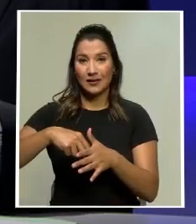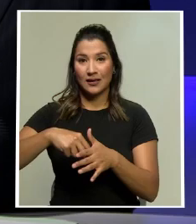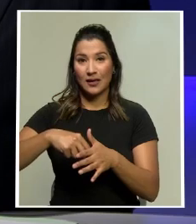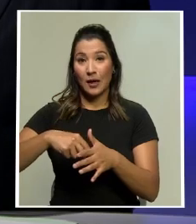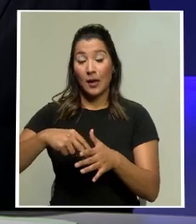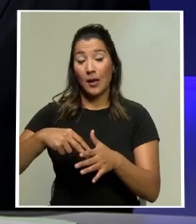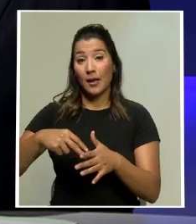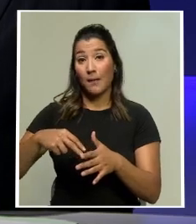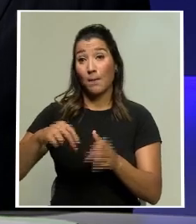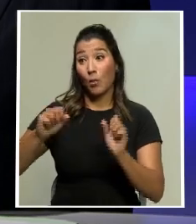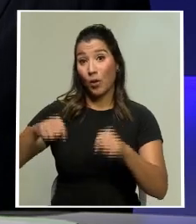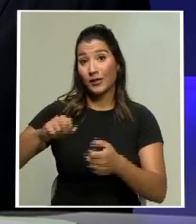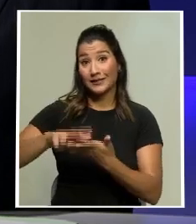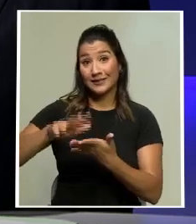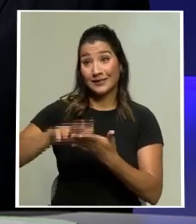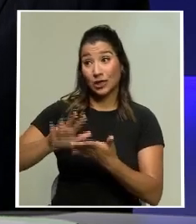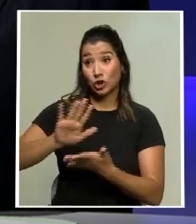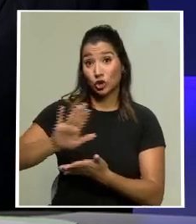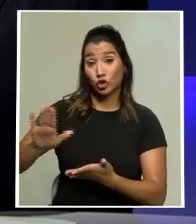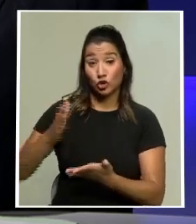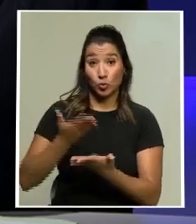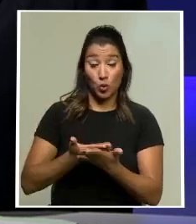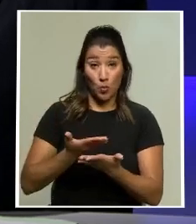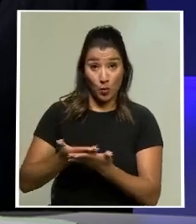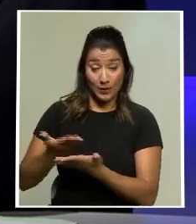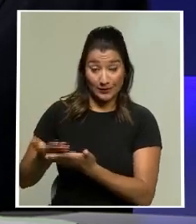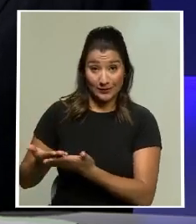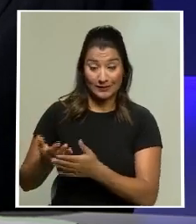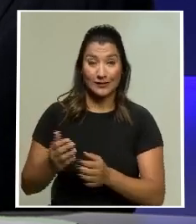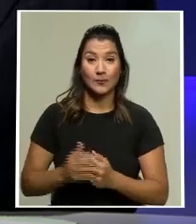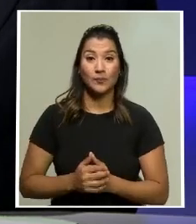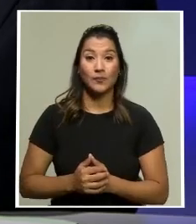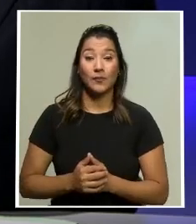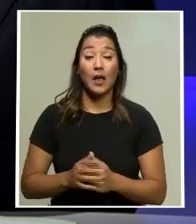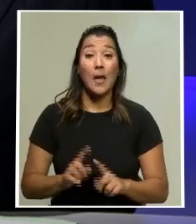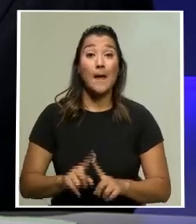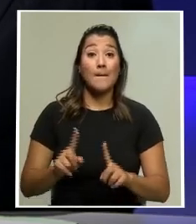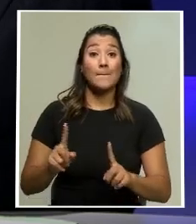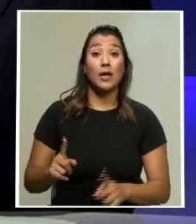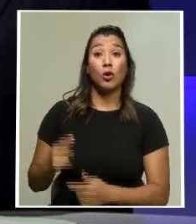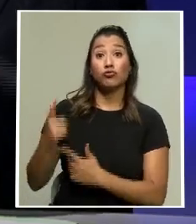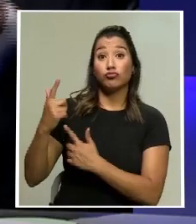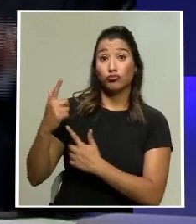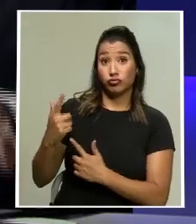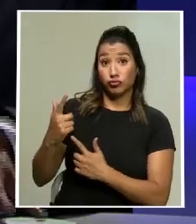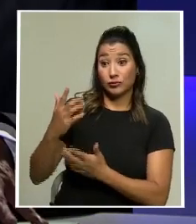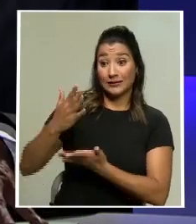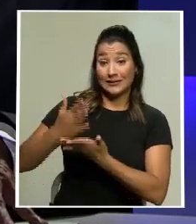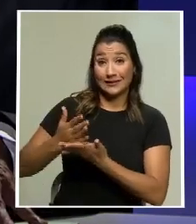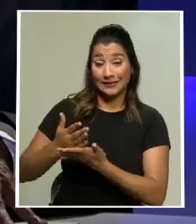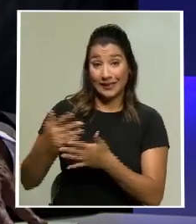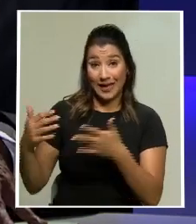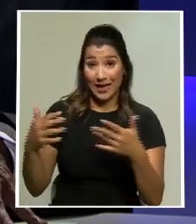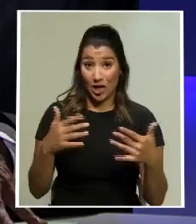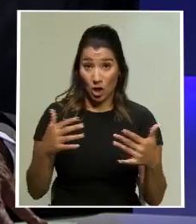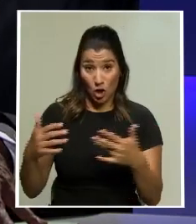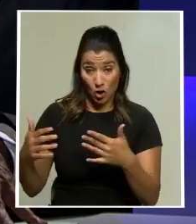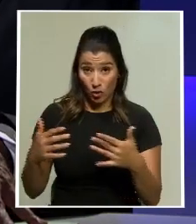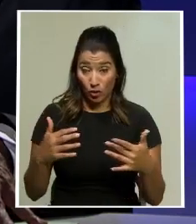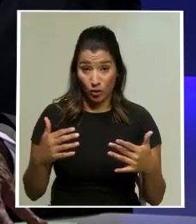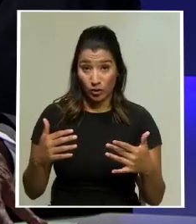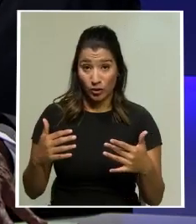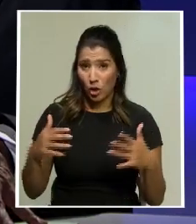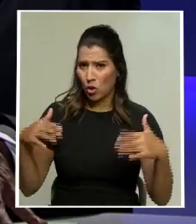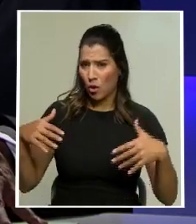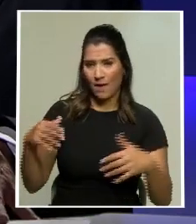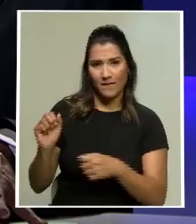las iniciativas del Frente. Pero además, el ejército que libró la guerra estaba ahí y no había sido